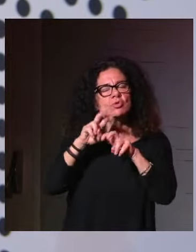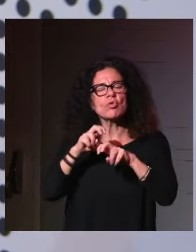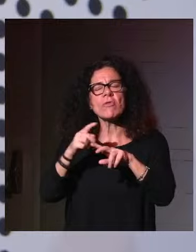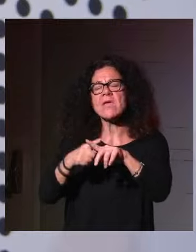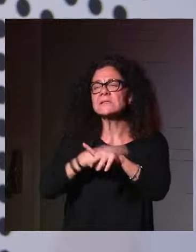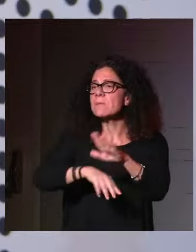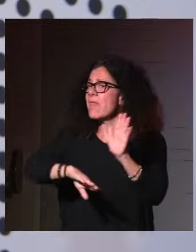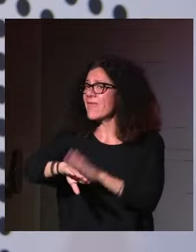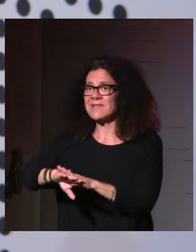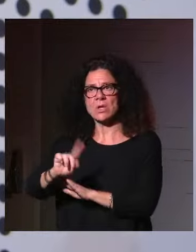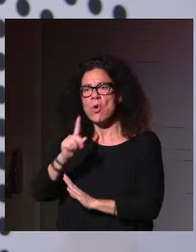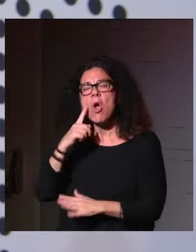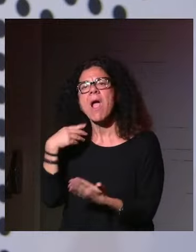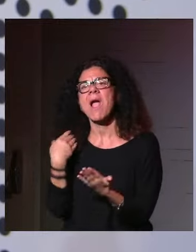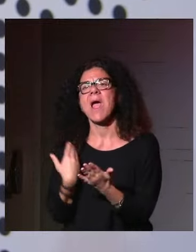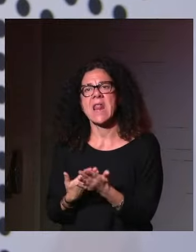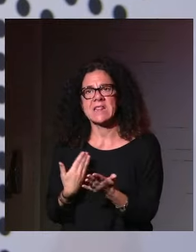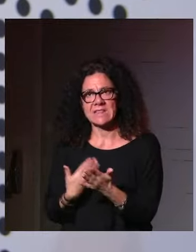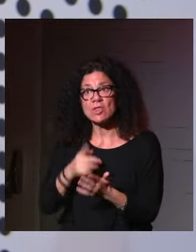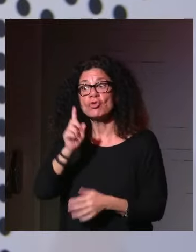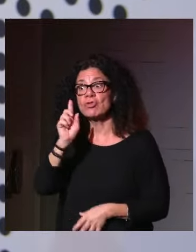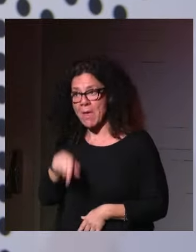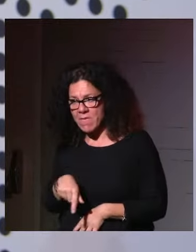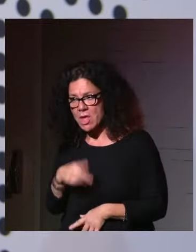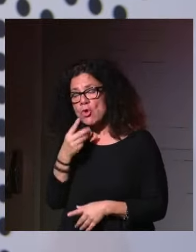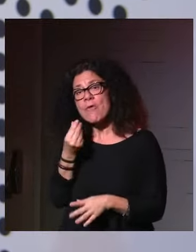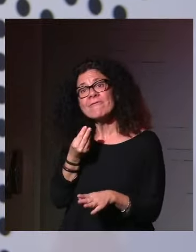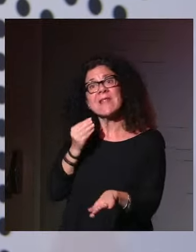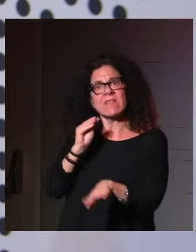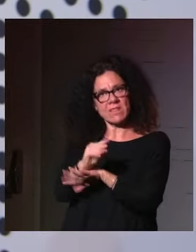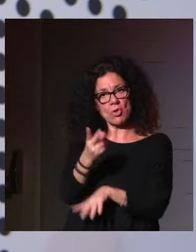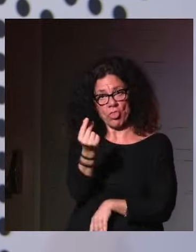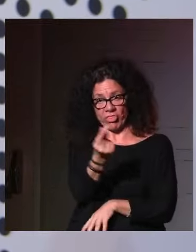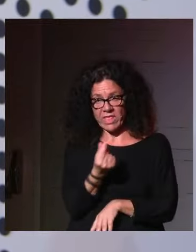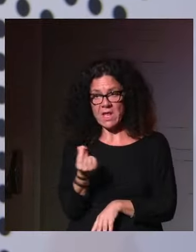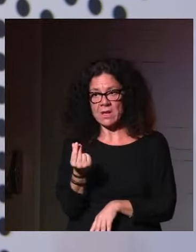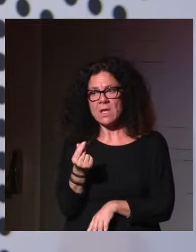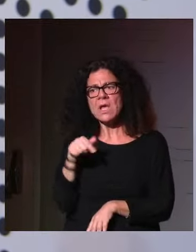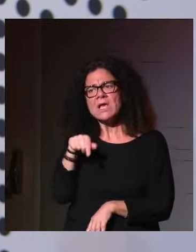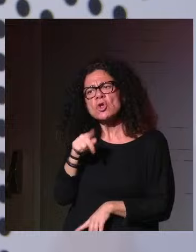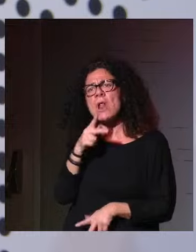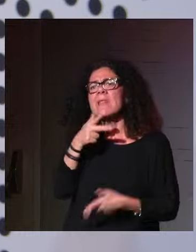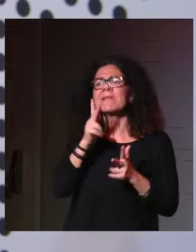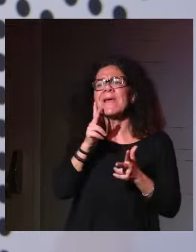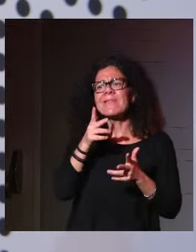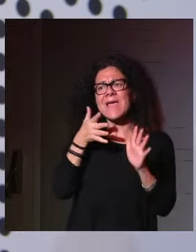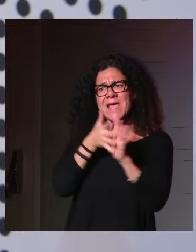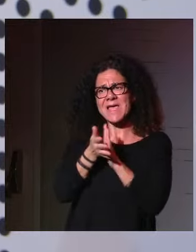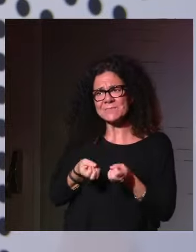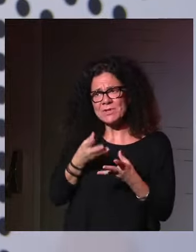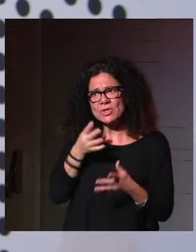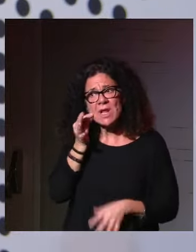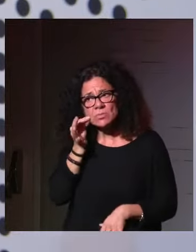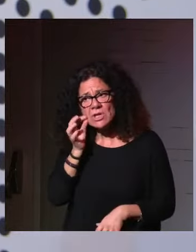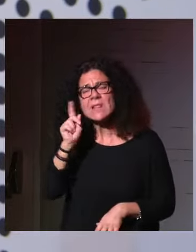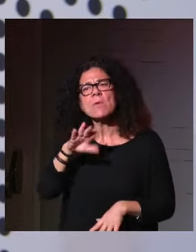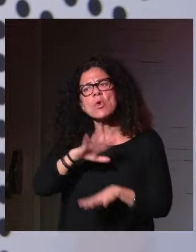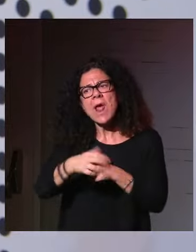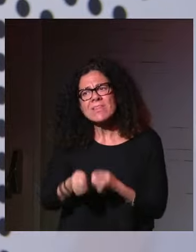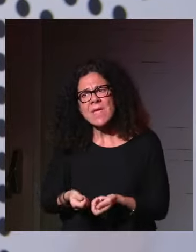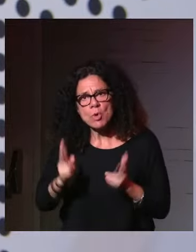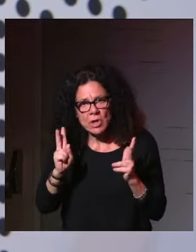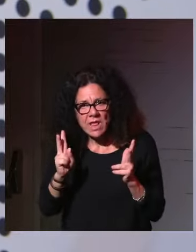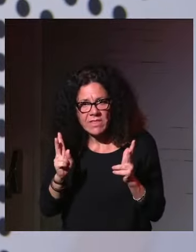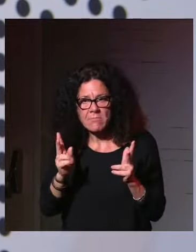sino garantizando también con financiamiento con dinero no solo la libertad de expresión de las mujeres sino una democracia